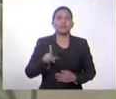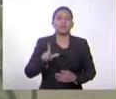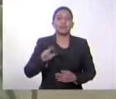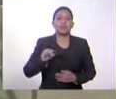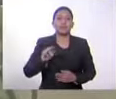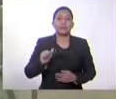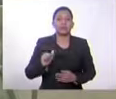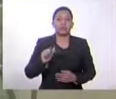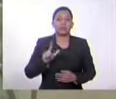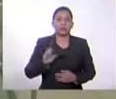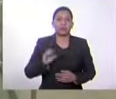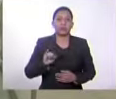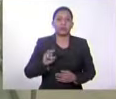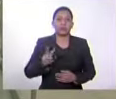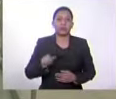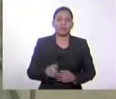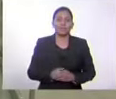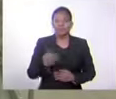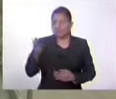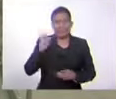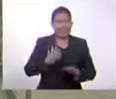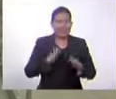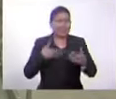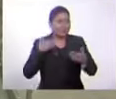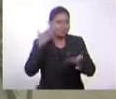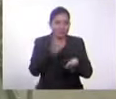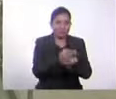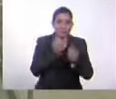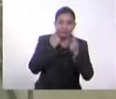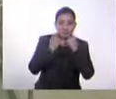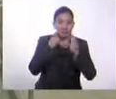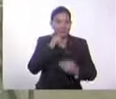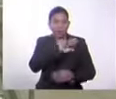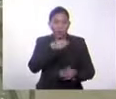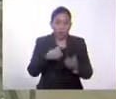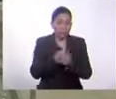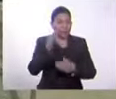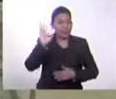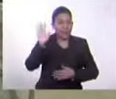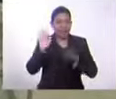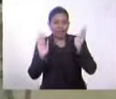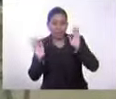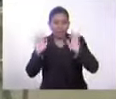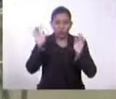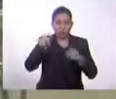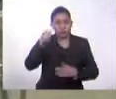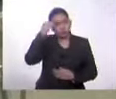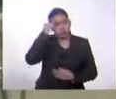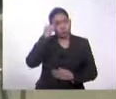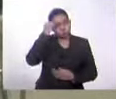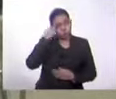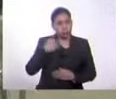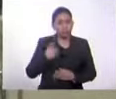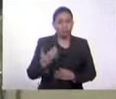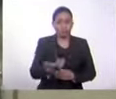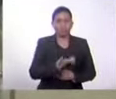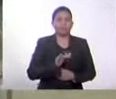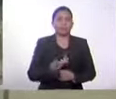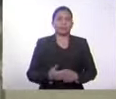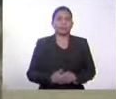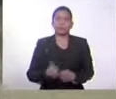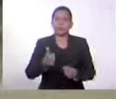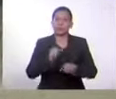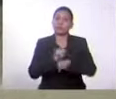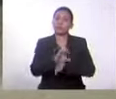¿cómo ha estado? Gracias, Emilio. Un gusto acompañarlos. Un saludo a todos en casa y vamos a aprender mucho juntos este día. Exacto,